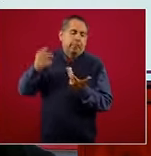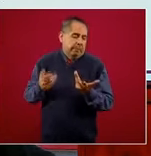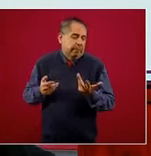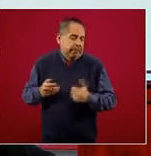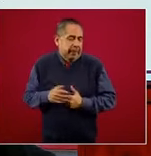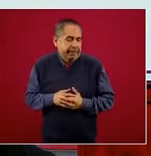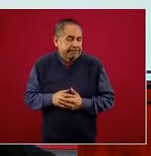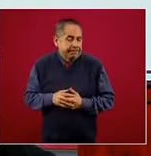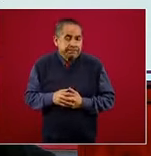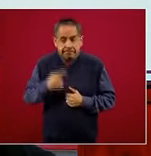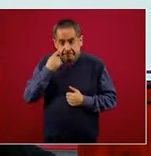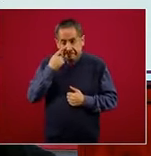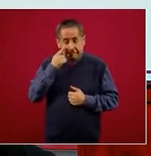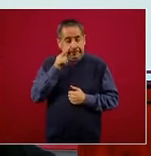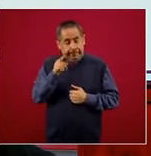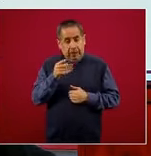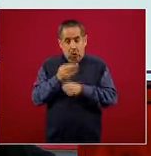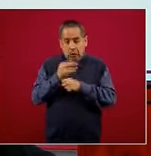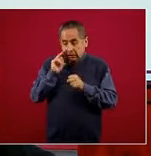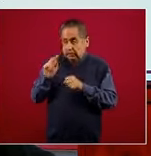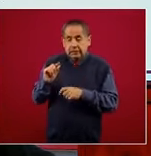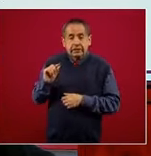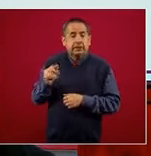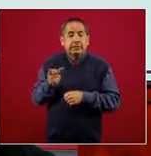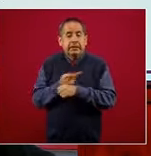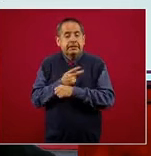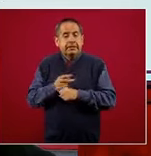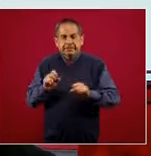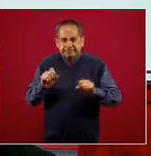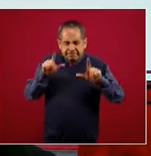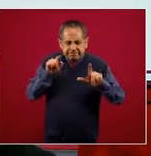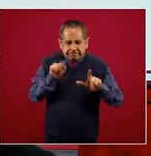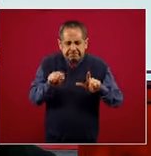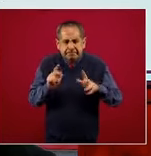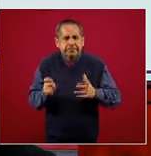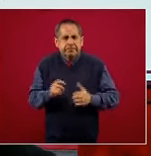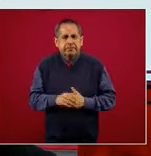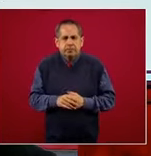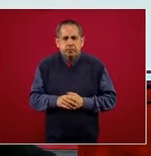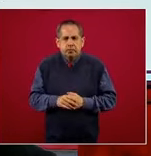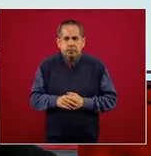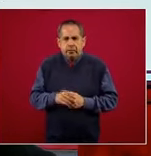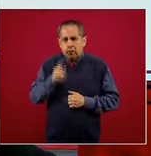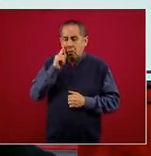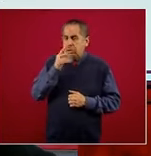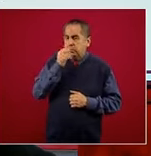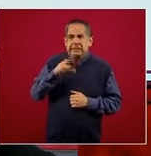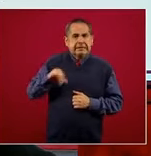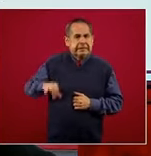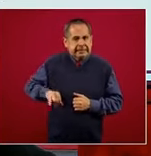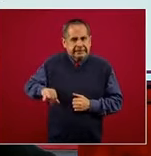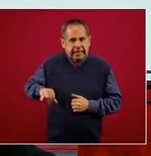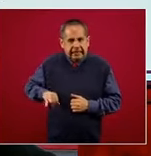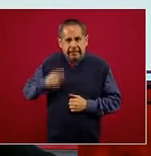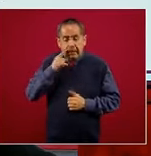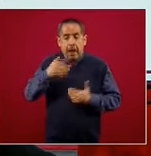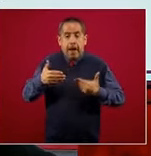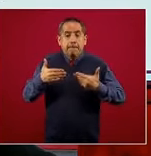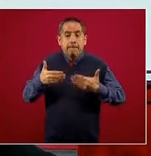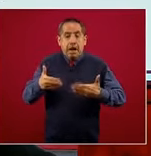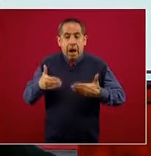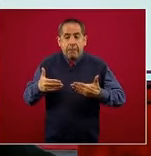reciente que podemos ahora observar en la transmisión, vemos un dato interesante.